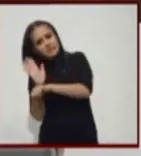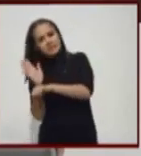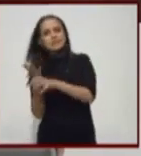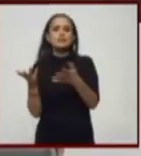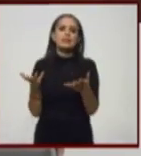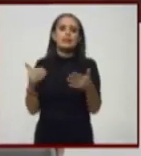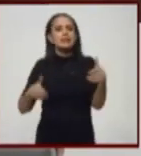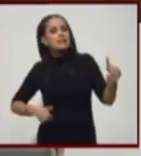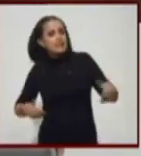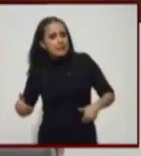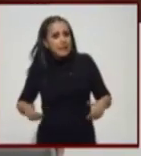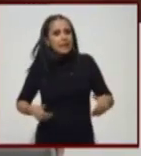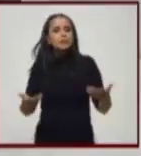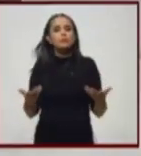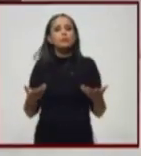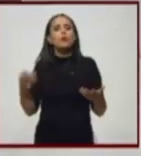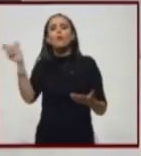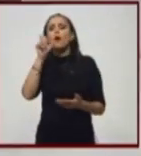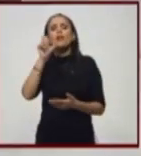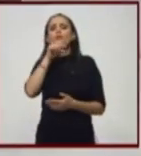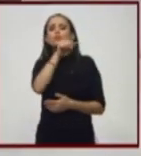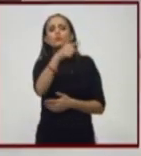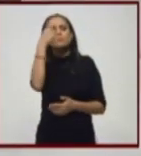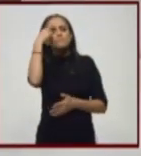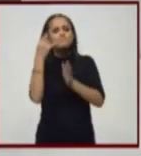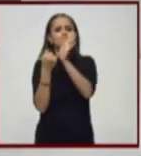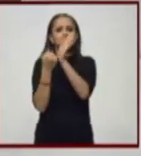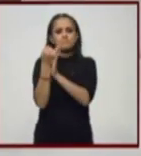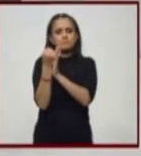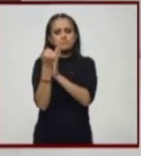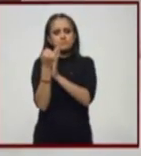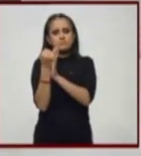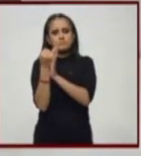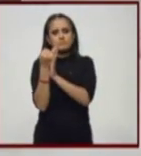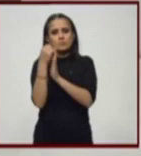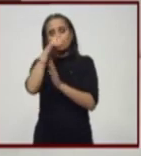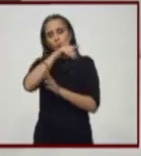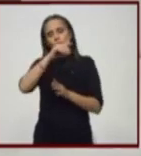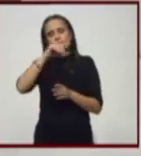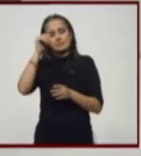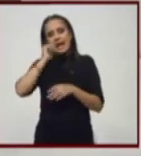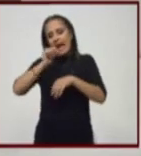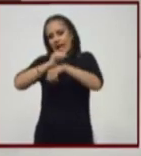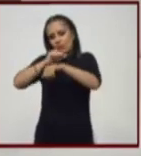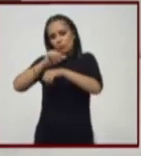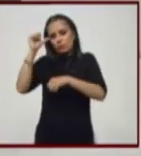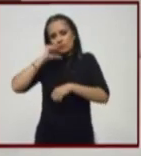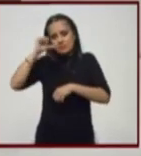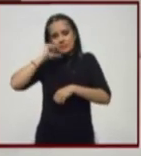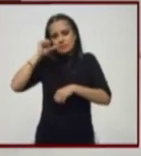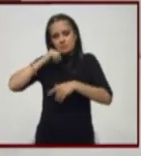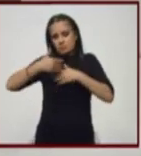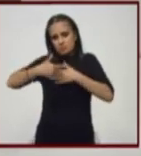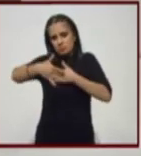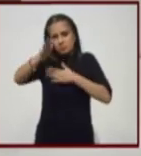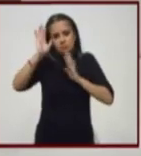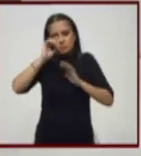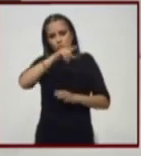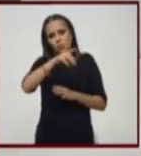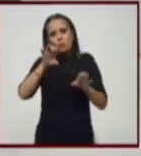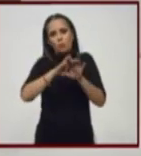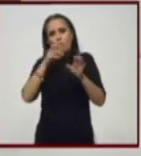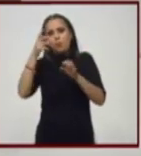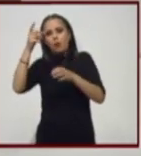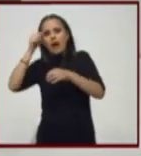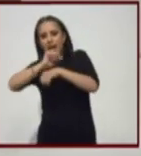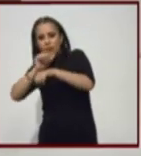teatral cuando llegue ese momento nunca llega del pleno del actor no porque tú estás en esta doble dimensión de